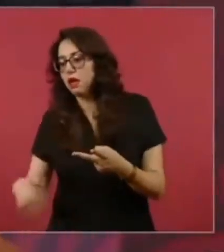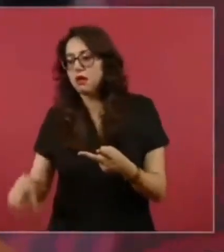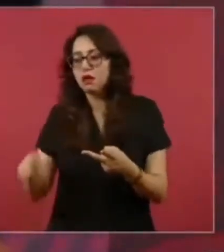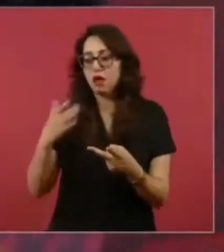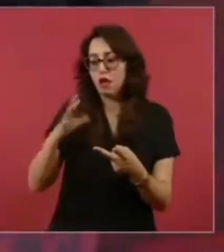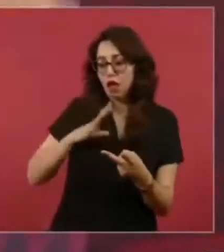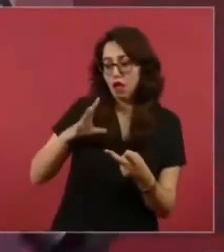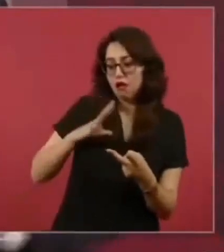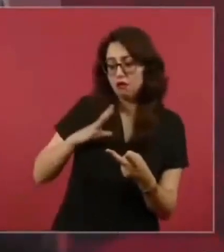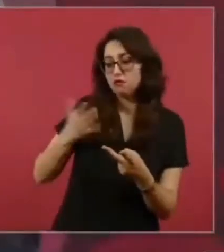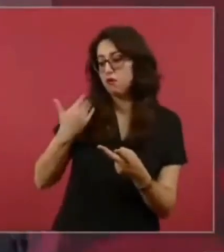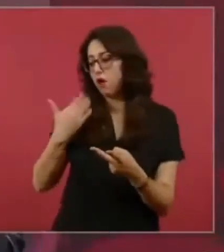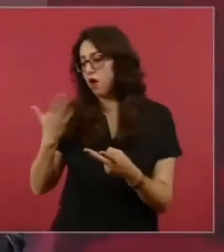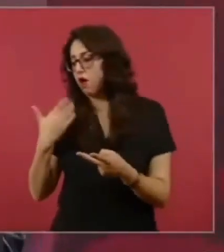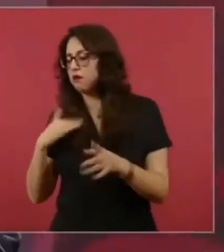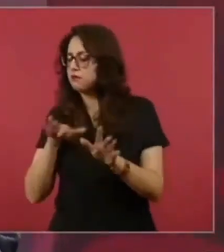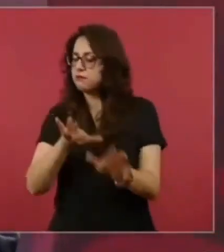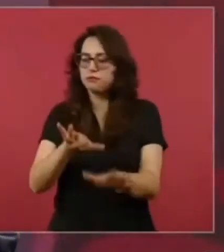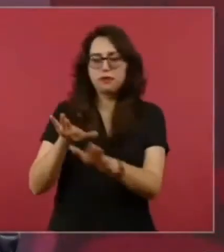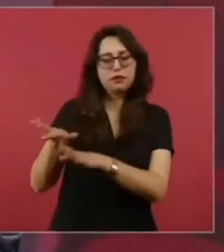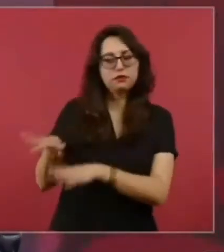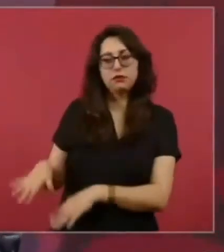es un derecho.